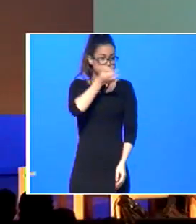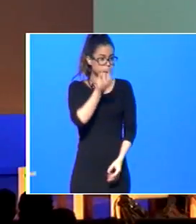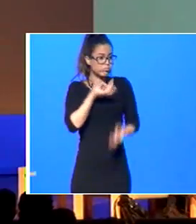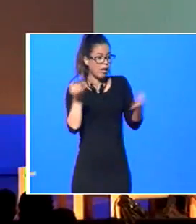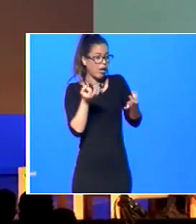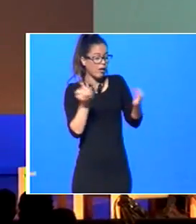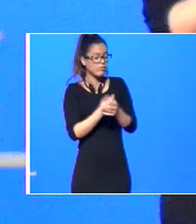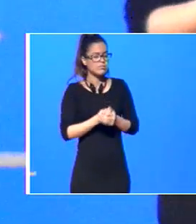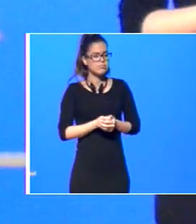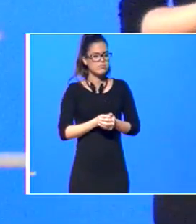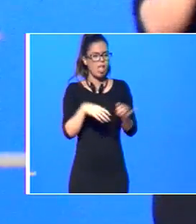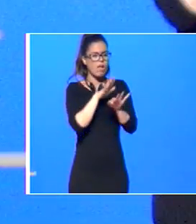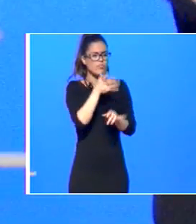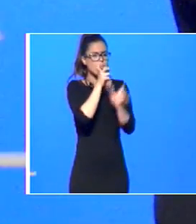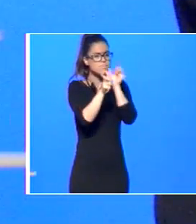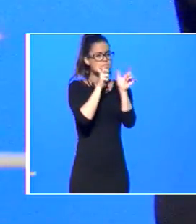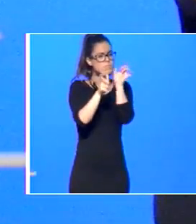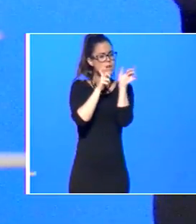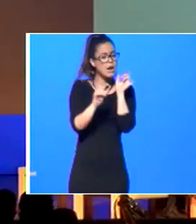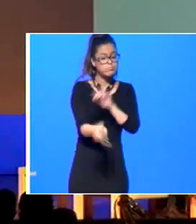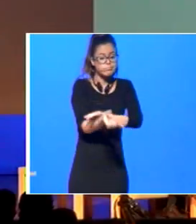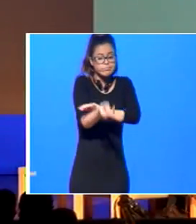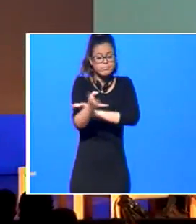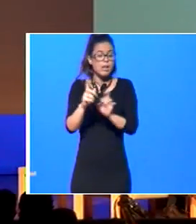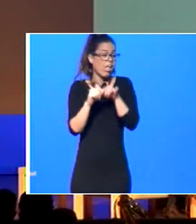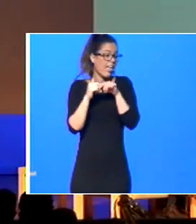son palabras que van saliendo y se van a repetir, por lo cual yo